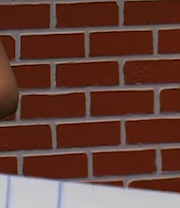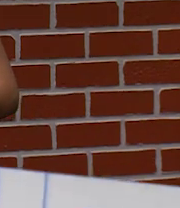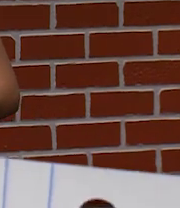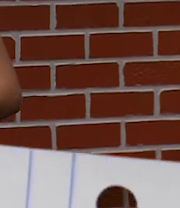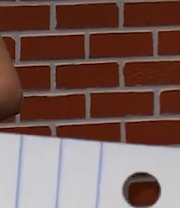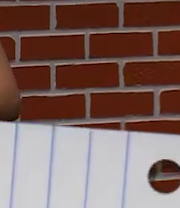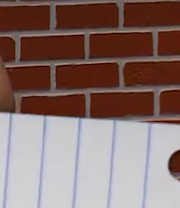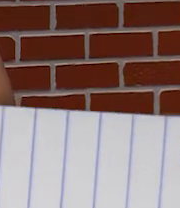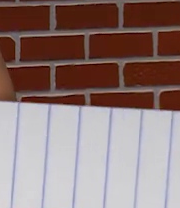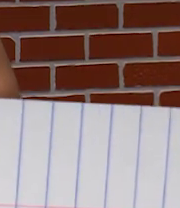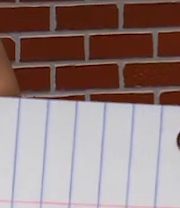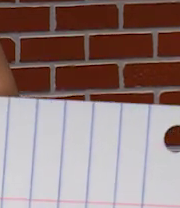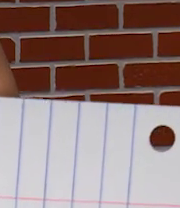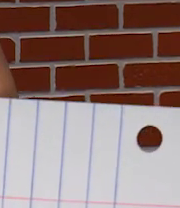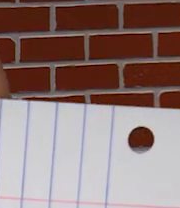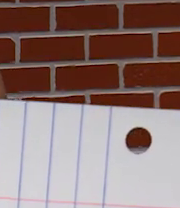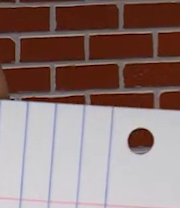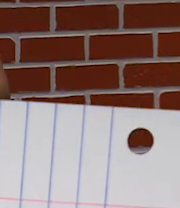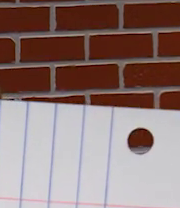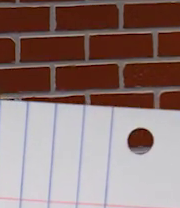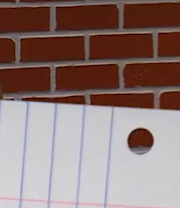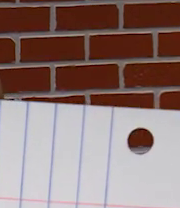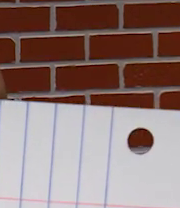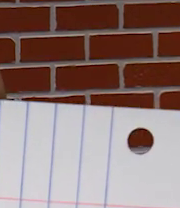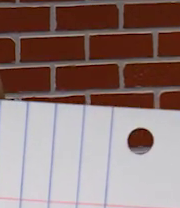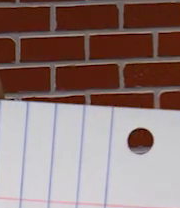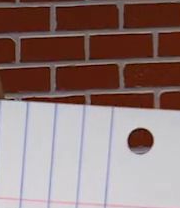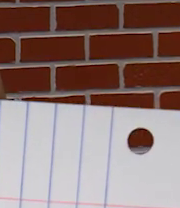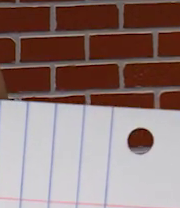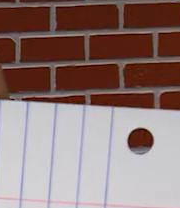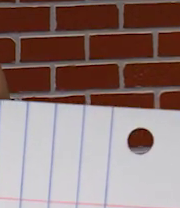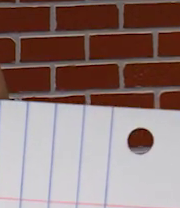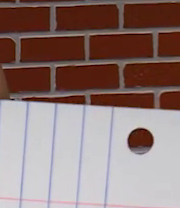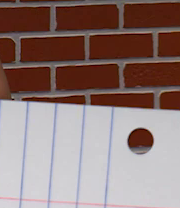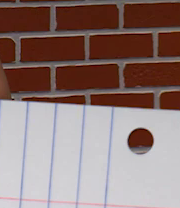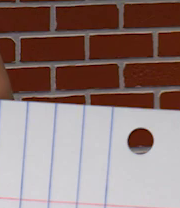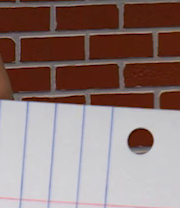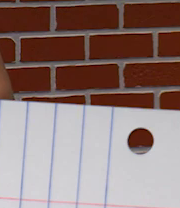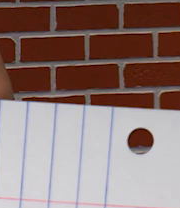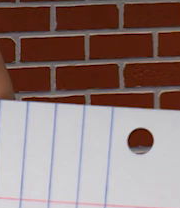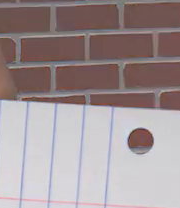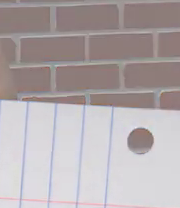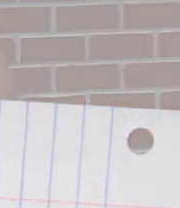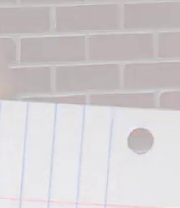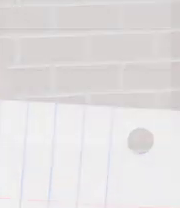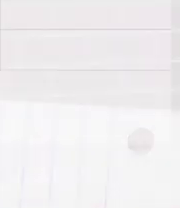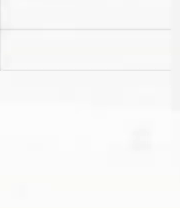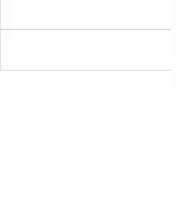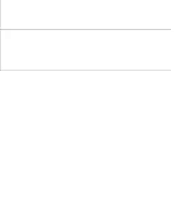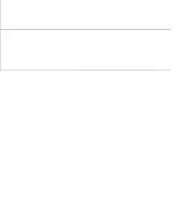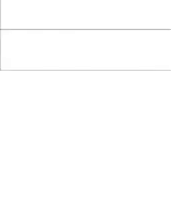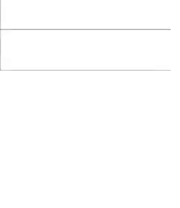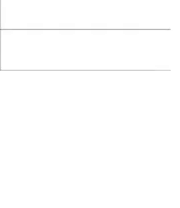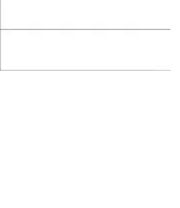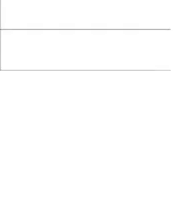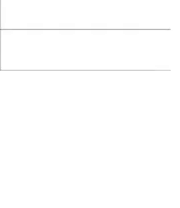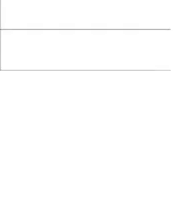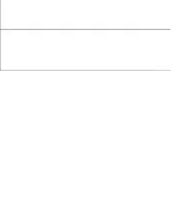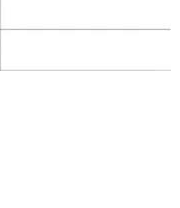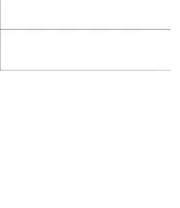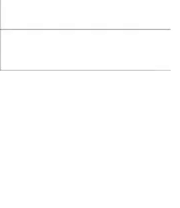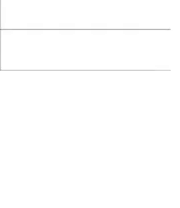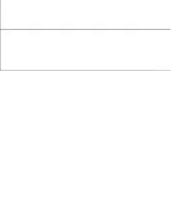aprenderemos el puntillo. El puntillo es un puntito que se escribe a un lado de la nota, como se ve en el siguiente